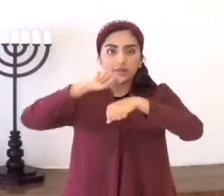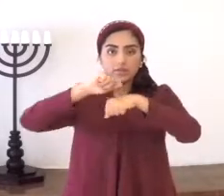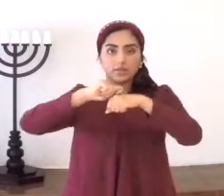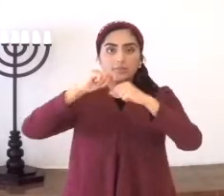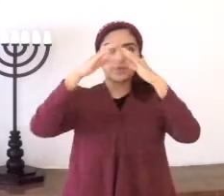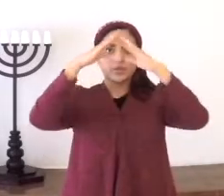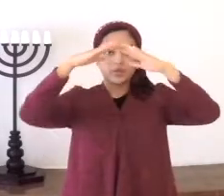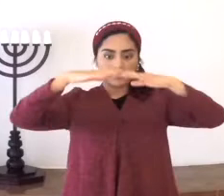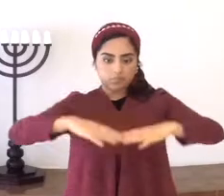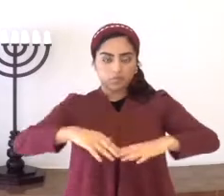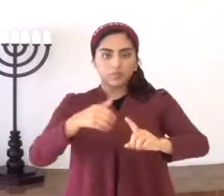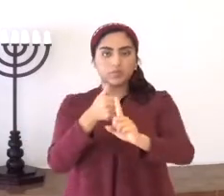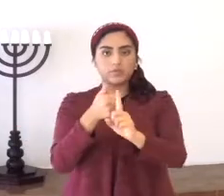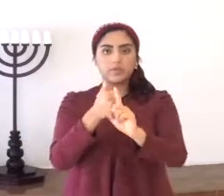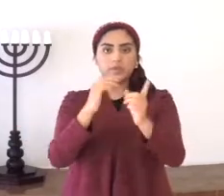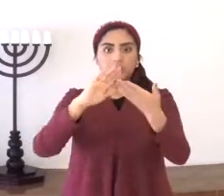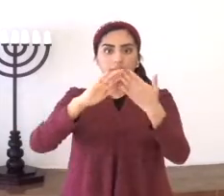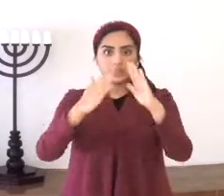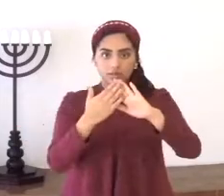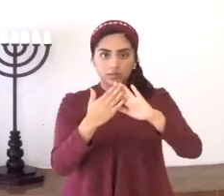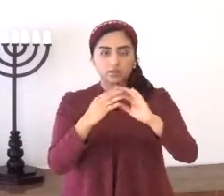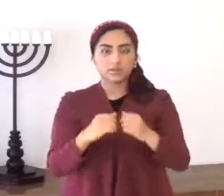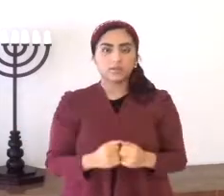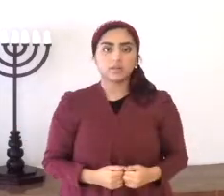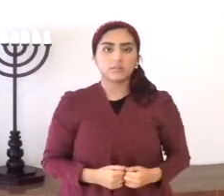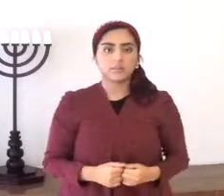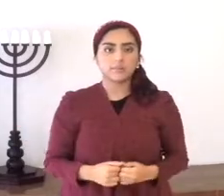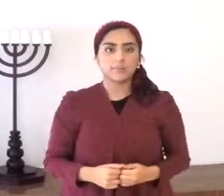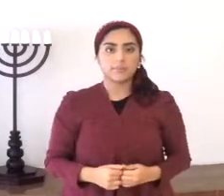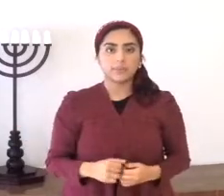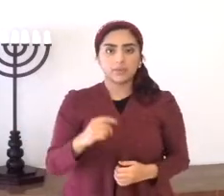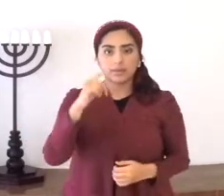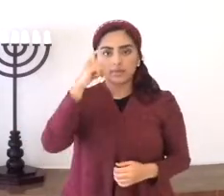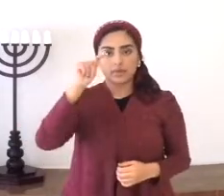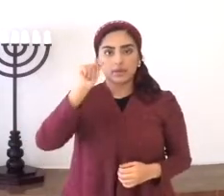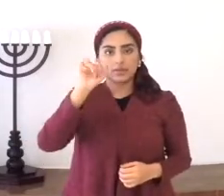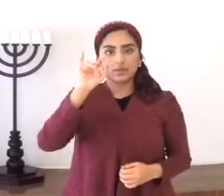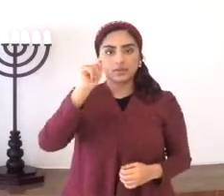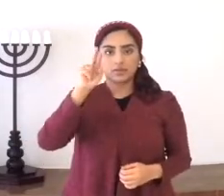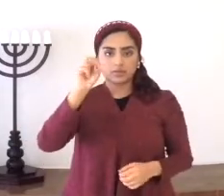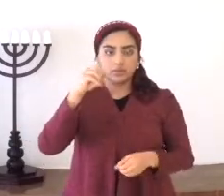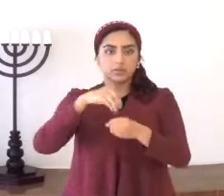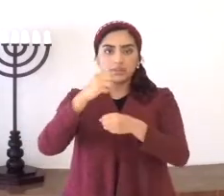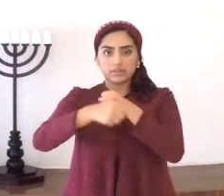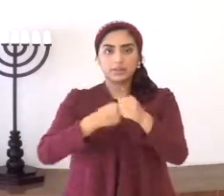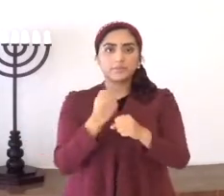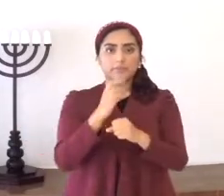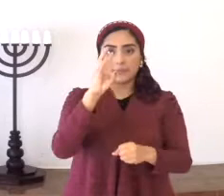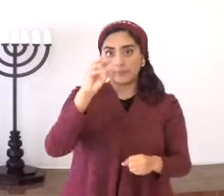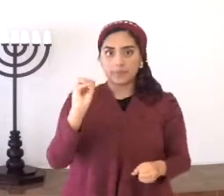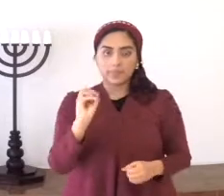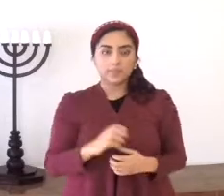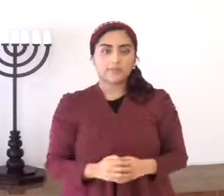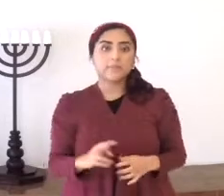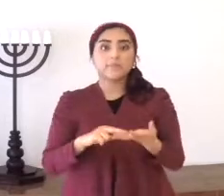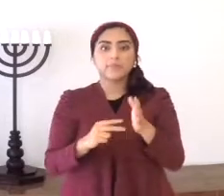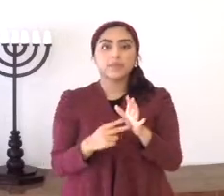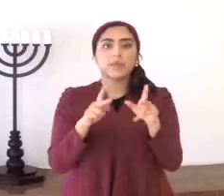destrucción del templo de Jerusalén y de la misma ciudad, porque fue quemada totalmente por Tito en el año